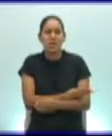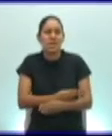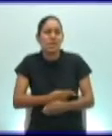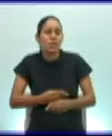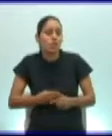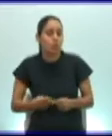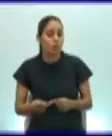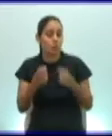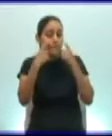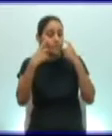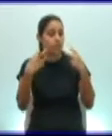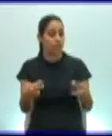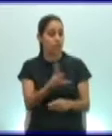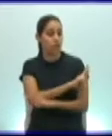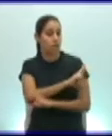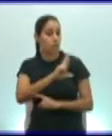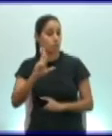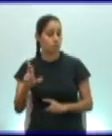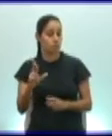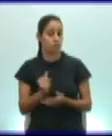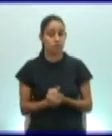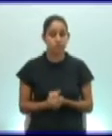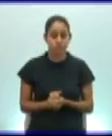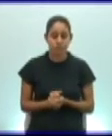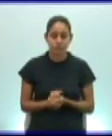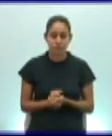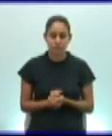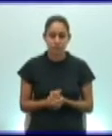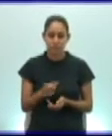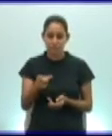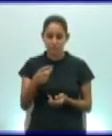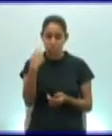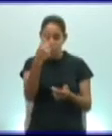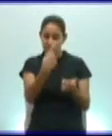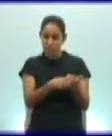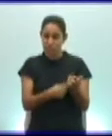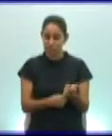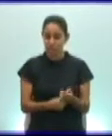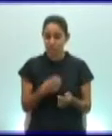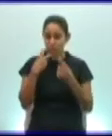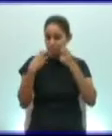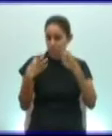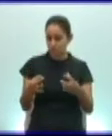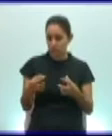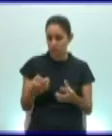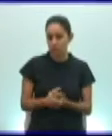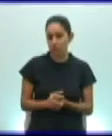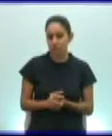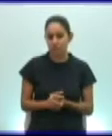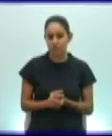efervescencia revolucionaria. Y creo que este hecho, cuando ustedes lo caractericen, deben destacar el papel de Eduardo García